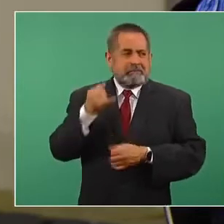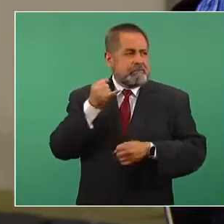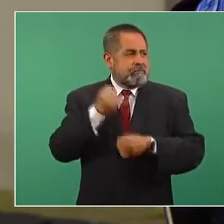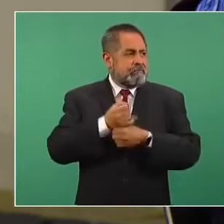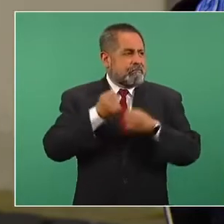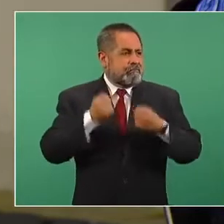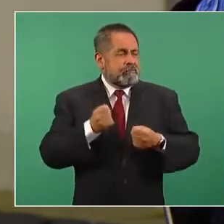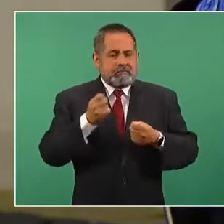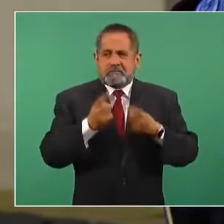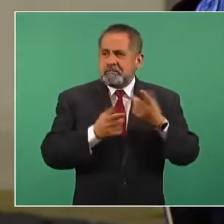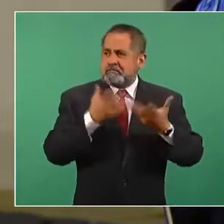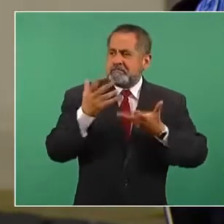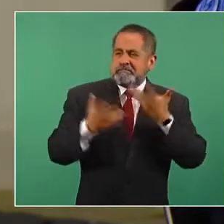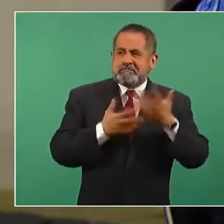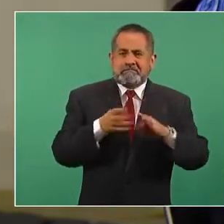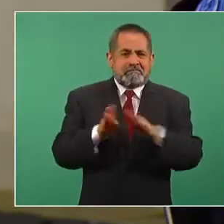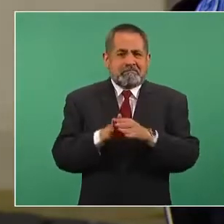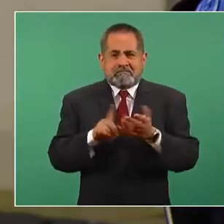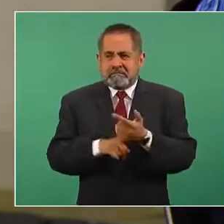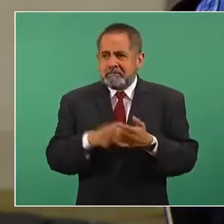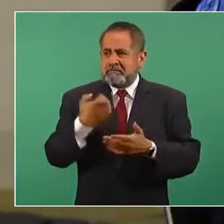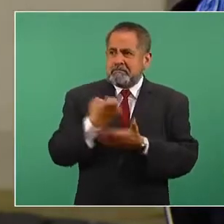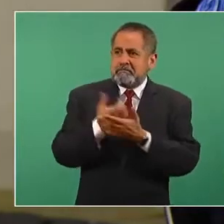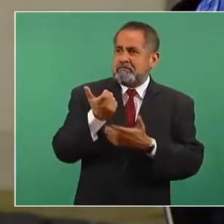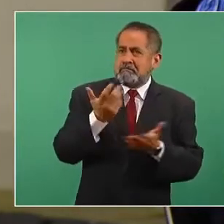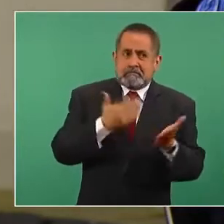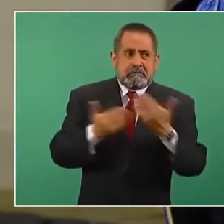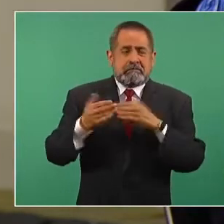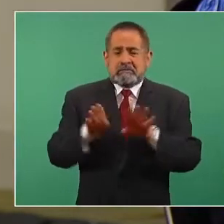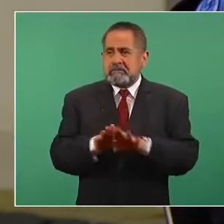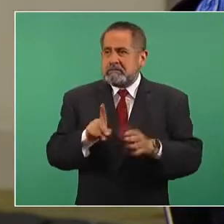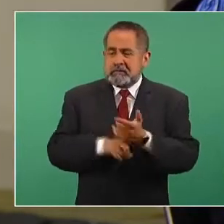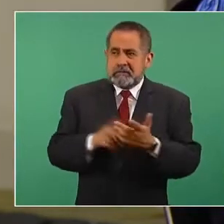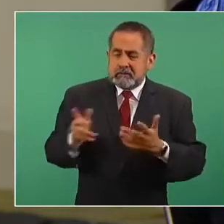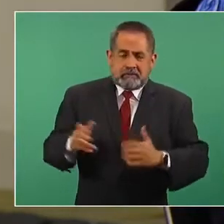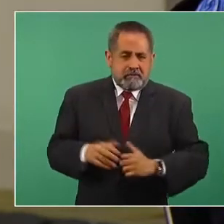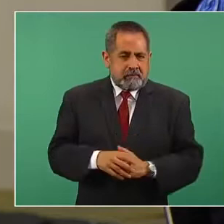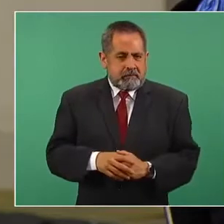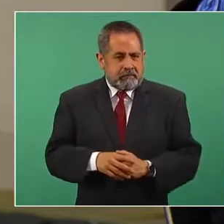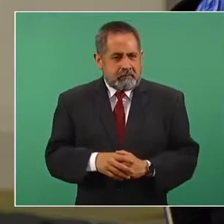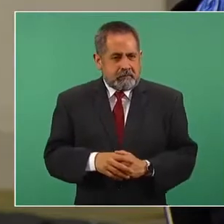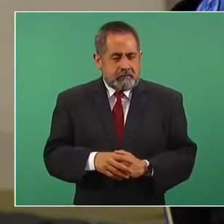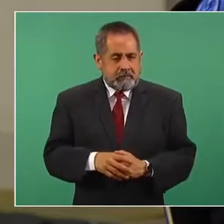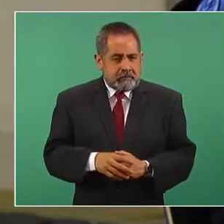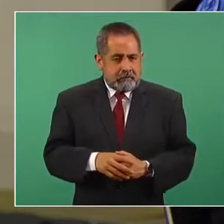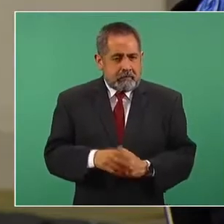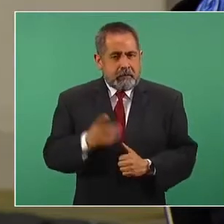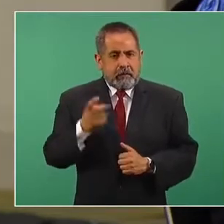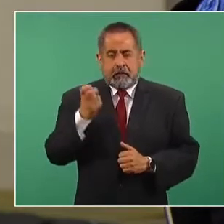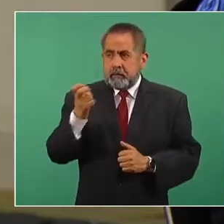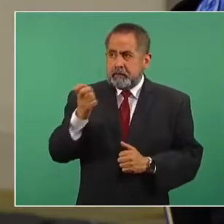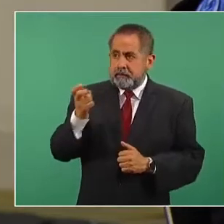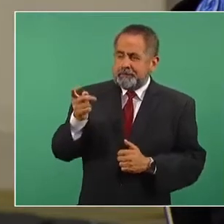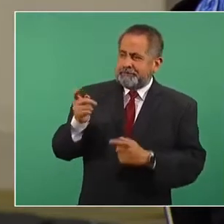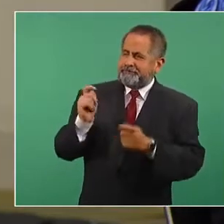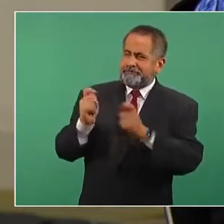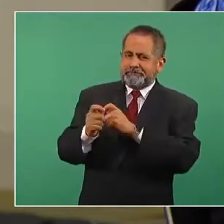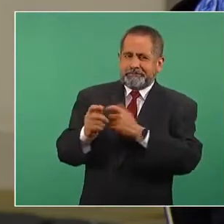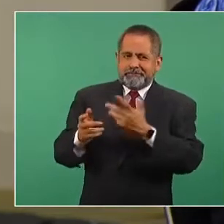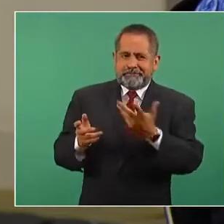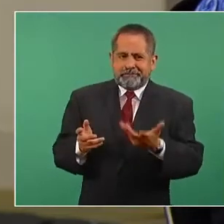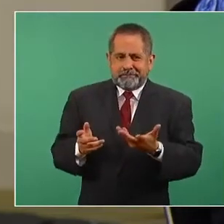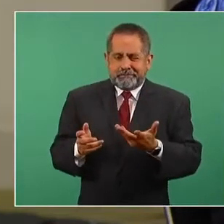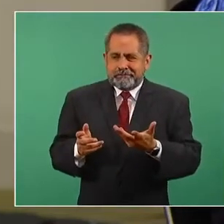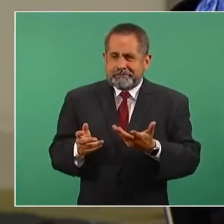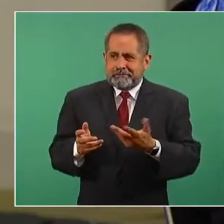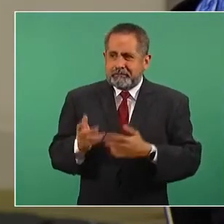incertidumbre en el desarrollo de la economía nacional y que en este cambio pues